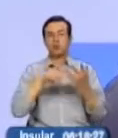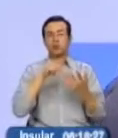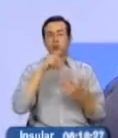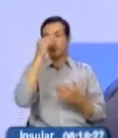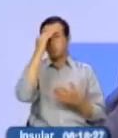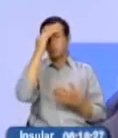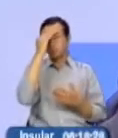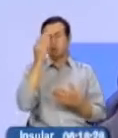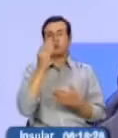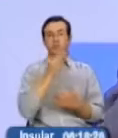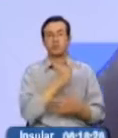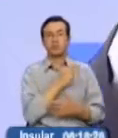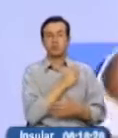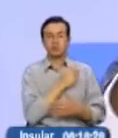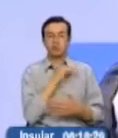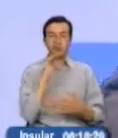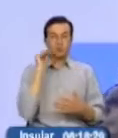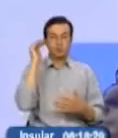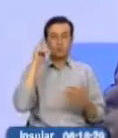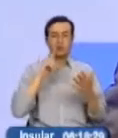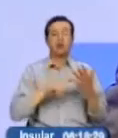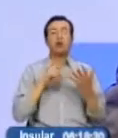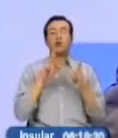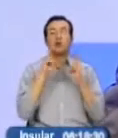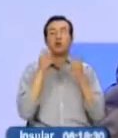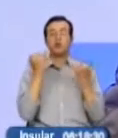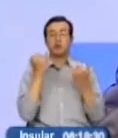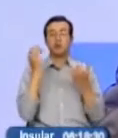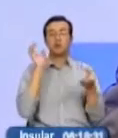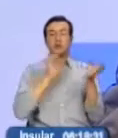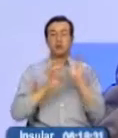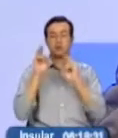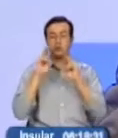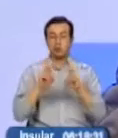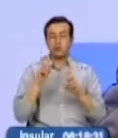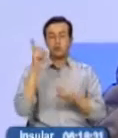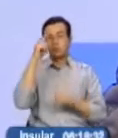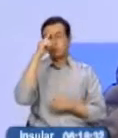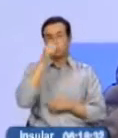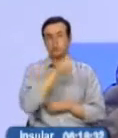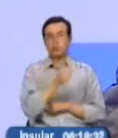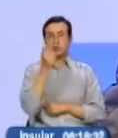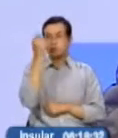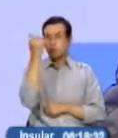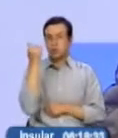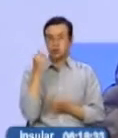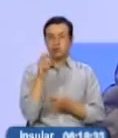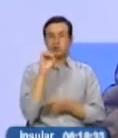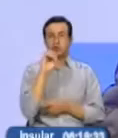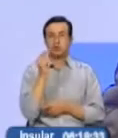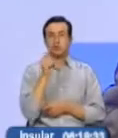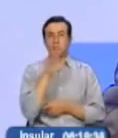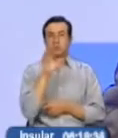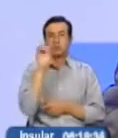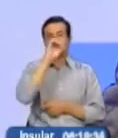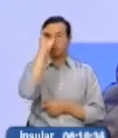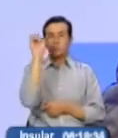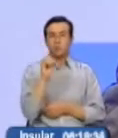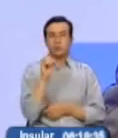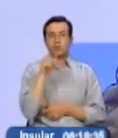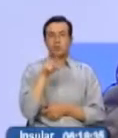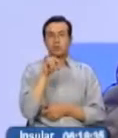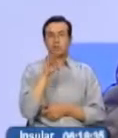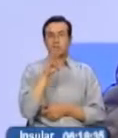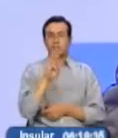que es la ciencia, la tecnología y la innovación. En el Código de Ingenio se propone al menos que los gobiernos tengan que invertir alrededor del 0.55%